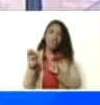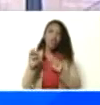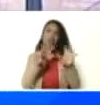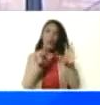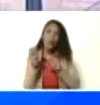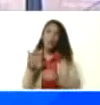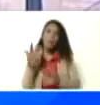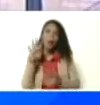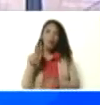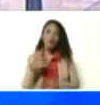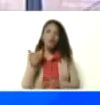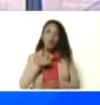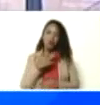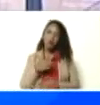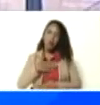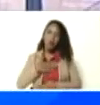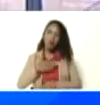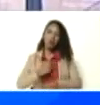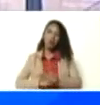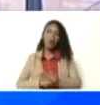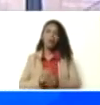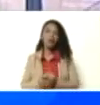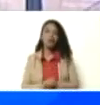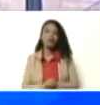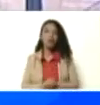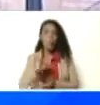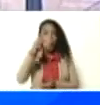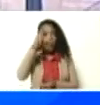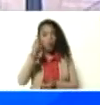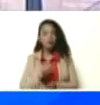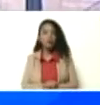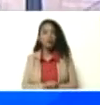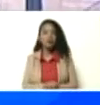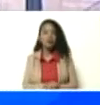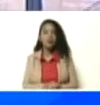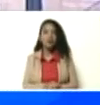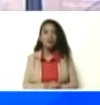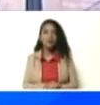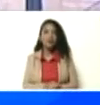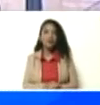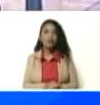tiempo, don Jorge Rodríguez.